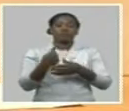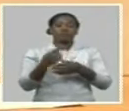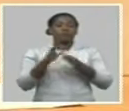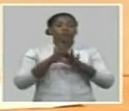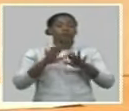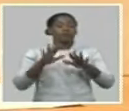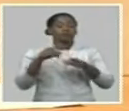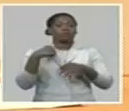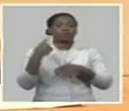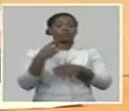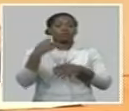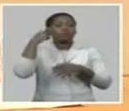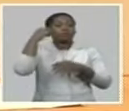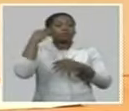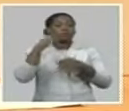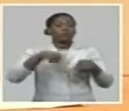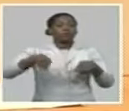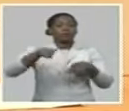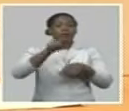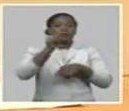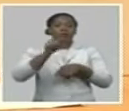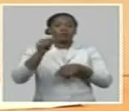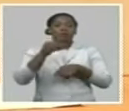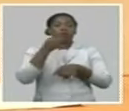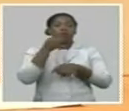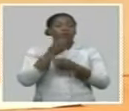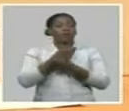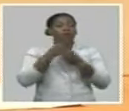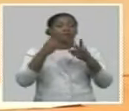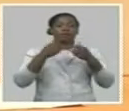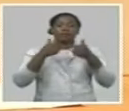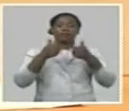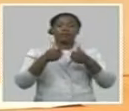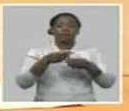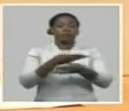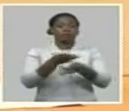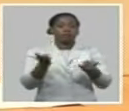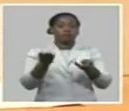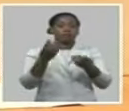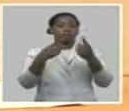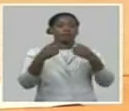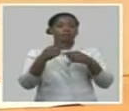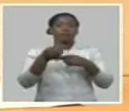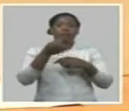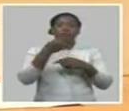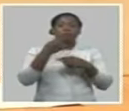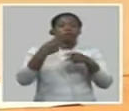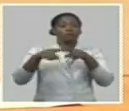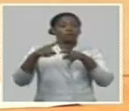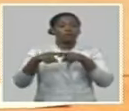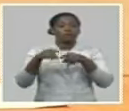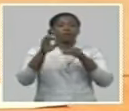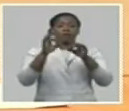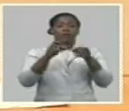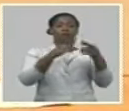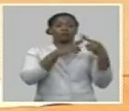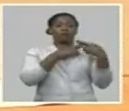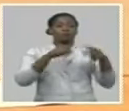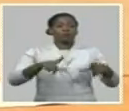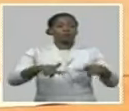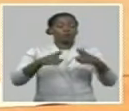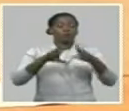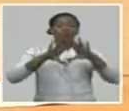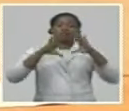también esa persona tengan vitalidad y garantizar los aseguramientos principales para que puedan cumplir responsablemente la